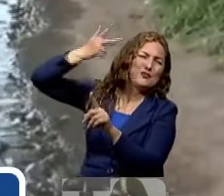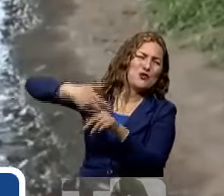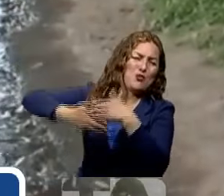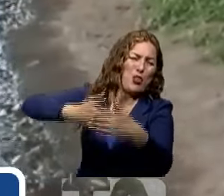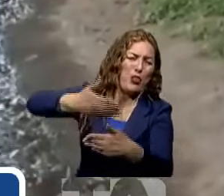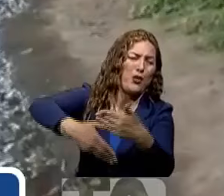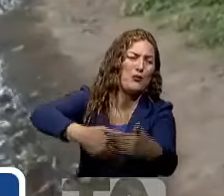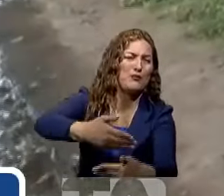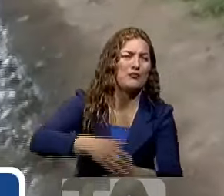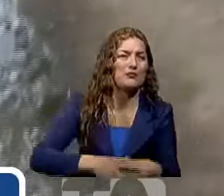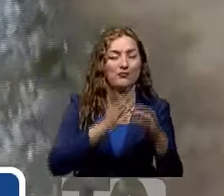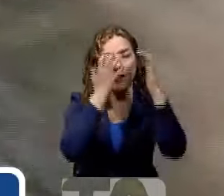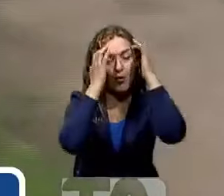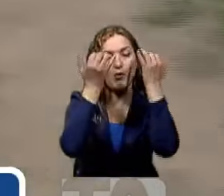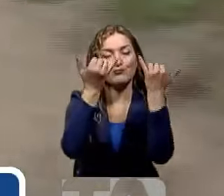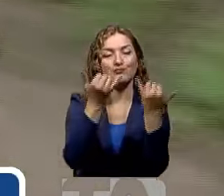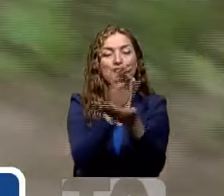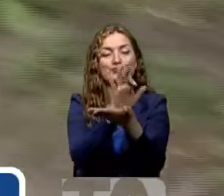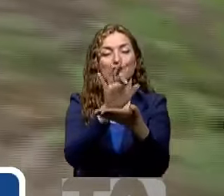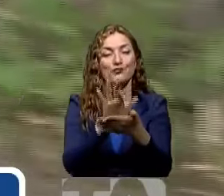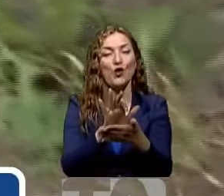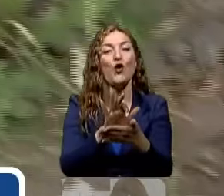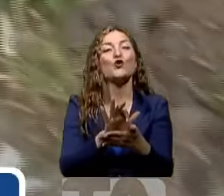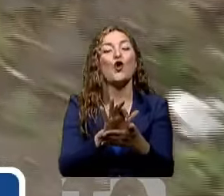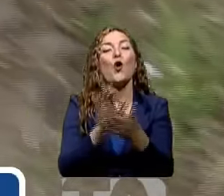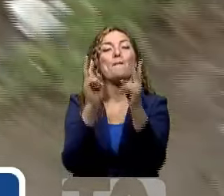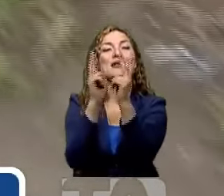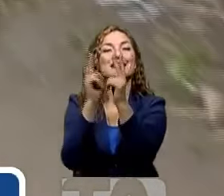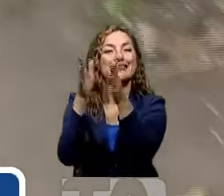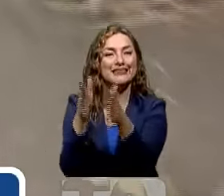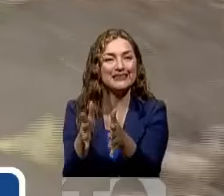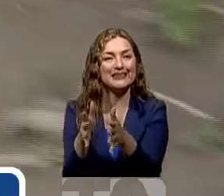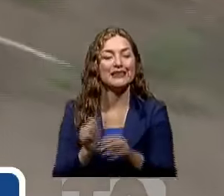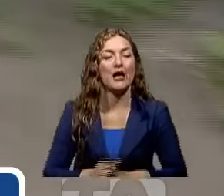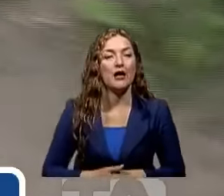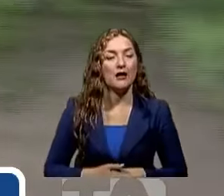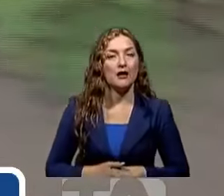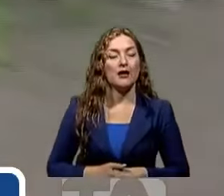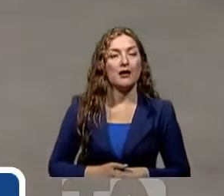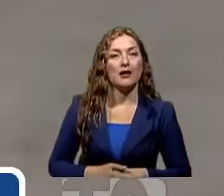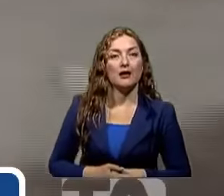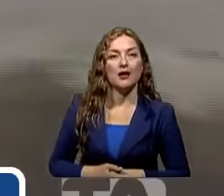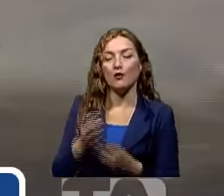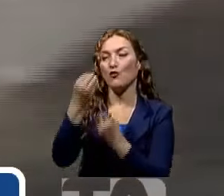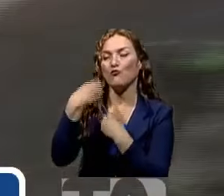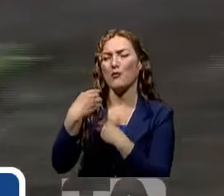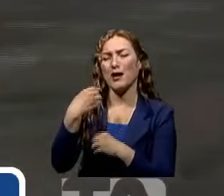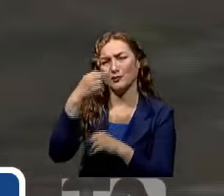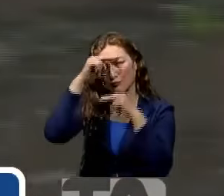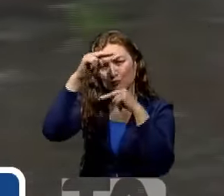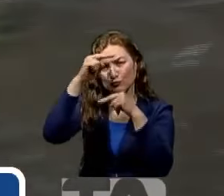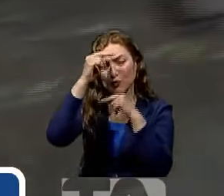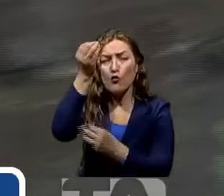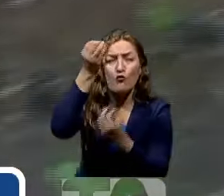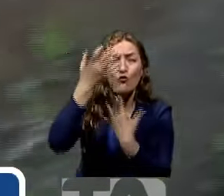bastante preocupante. Justamente estoy aquí con una de las vecinas que se contactó con nosotros y nos va a contar esta lamentable noticia. Cuéntenos cómo le están pasando.